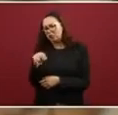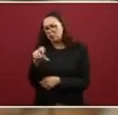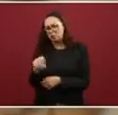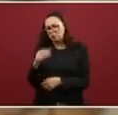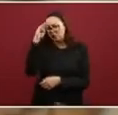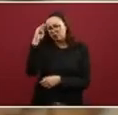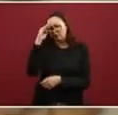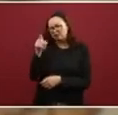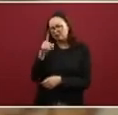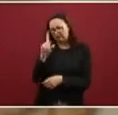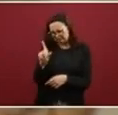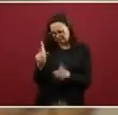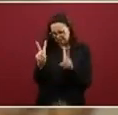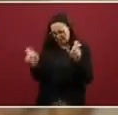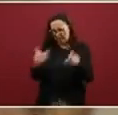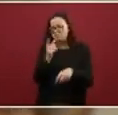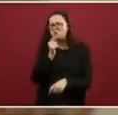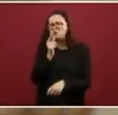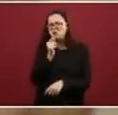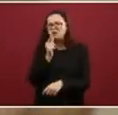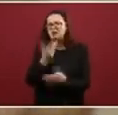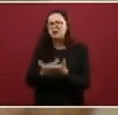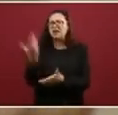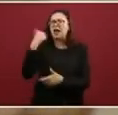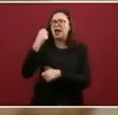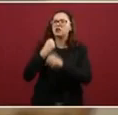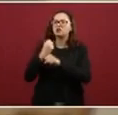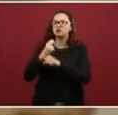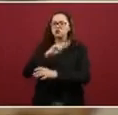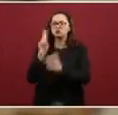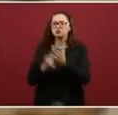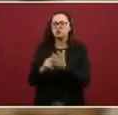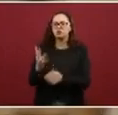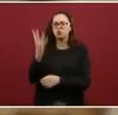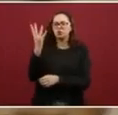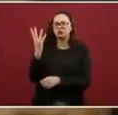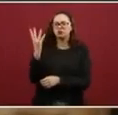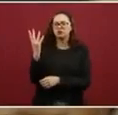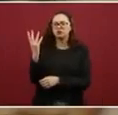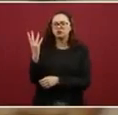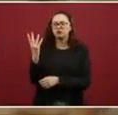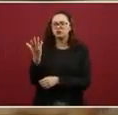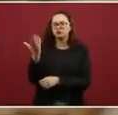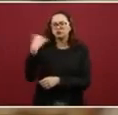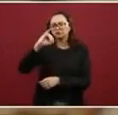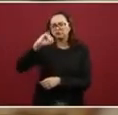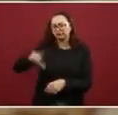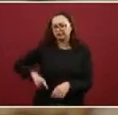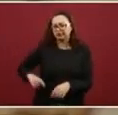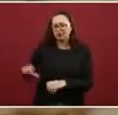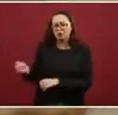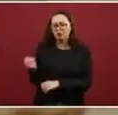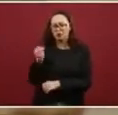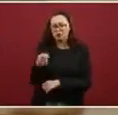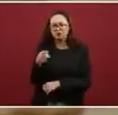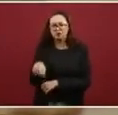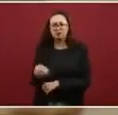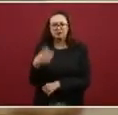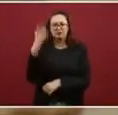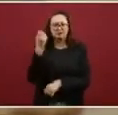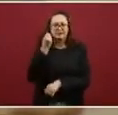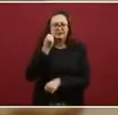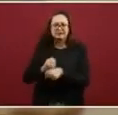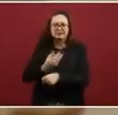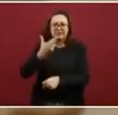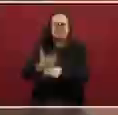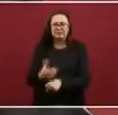que en 2004, cuando el entonces jefe de gobierno López Obrador estaba en la ciudad, lo propuso para secretario de Seguridad